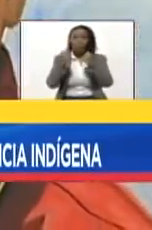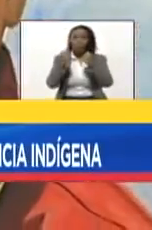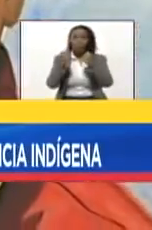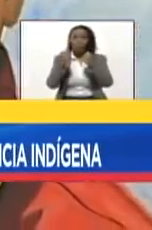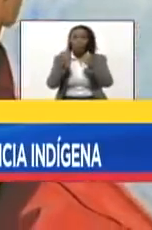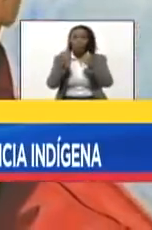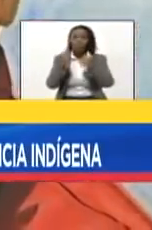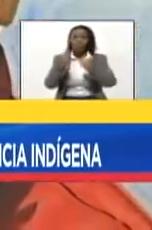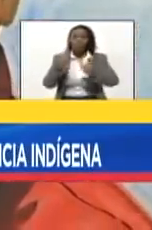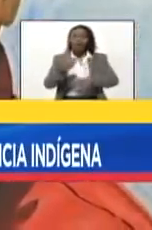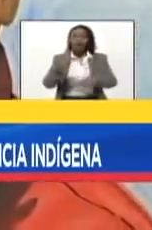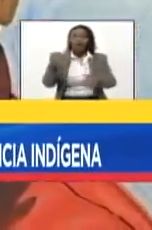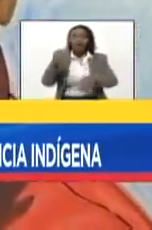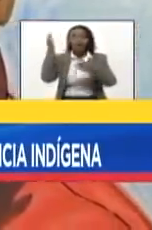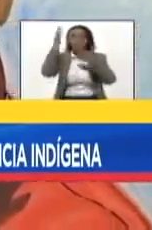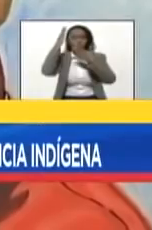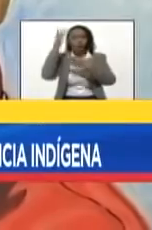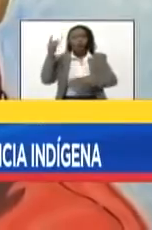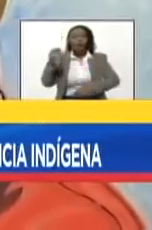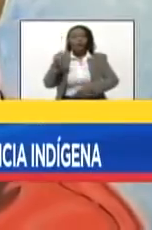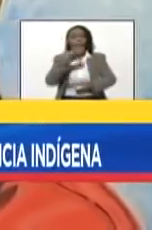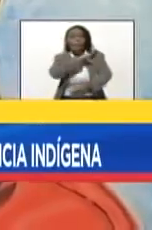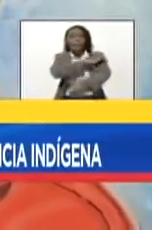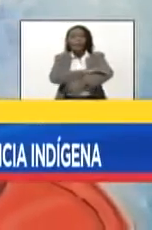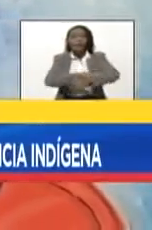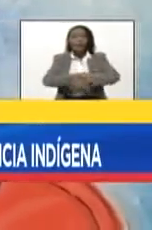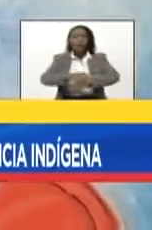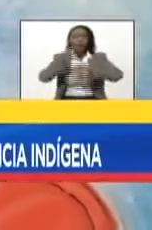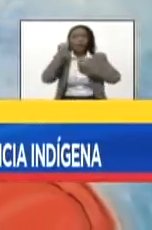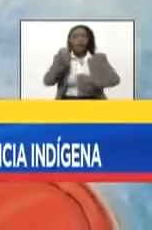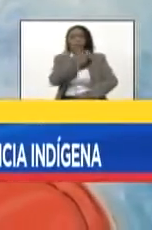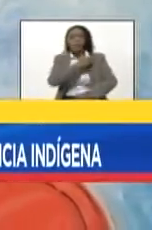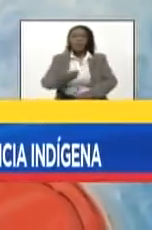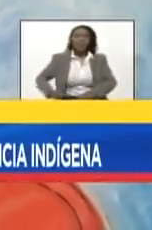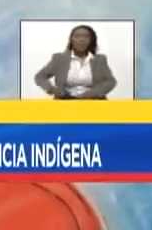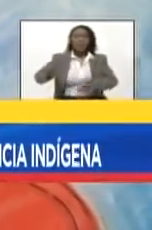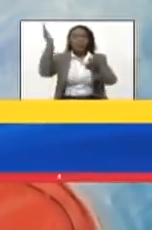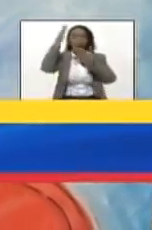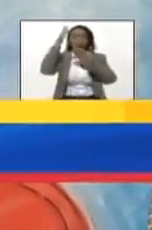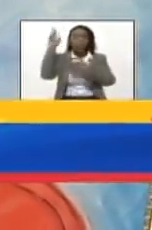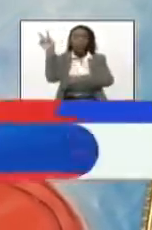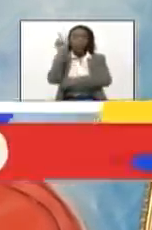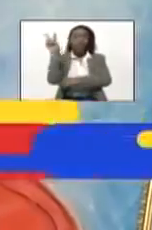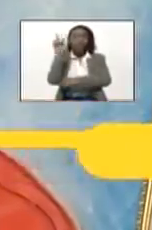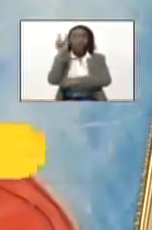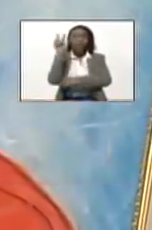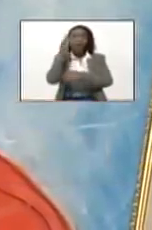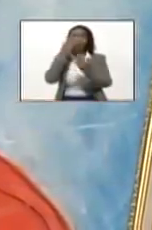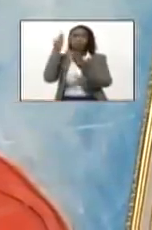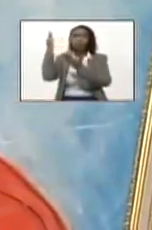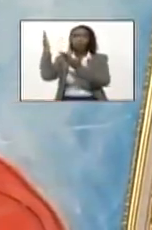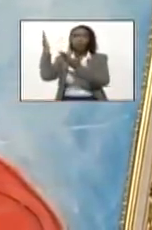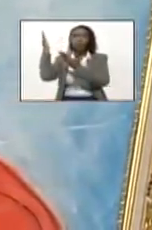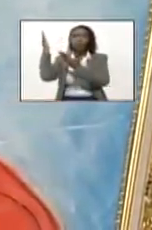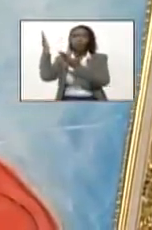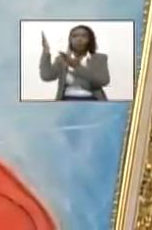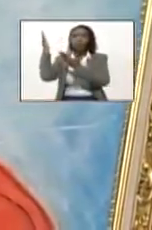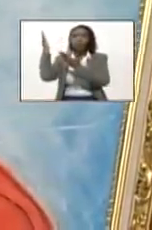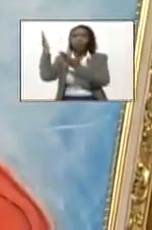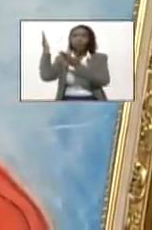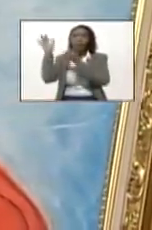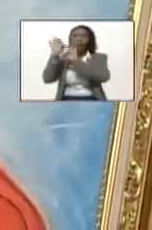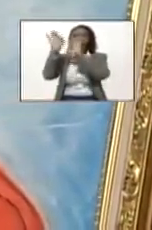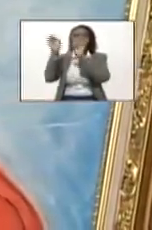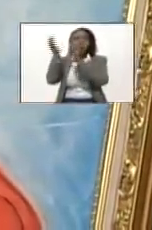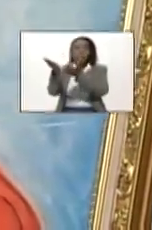El cacique Indio Brazo Duro, presidente indio de Venezuela. Ahí está, miren, el regalo